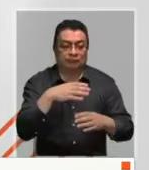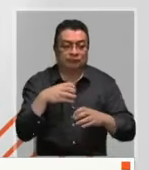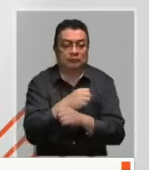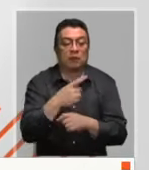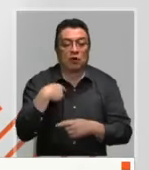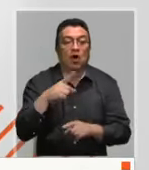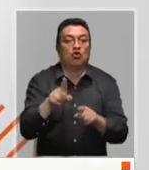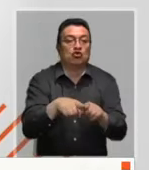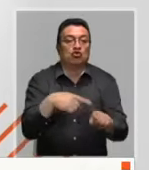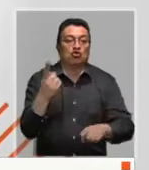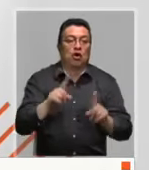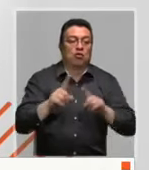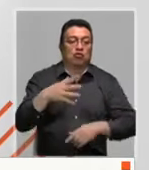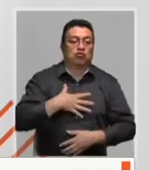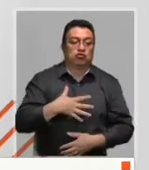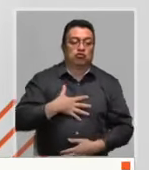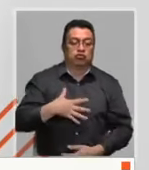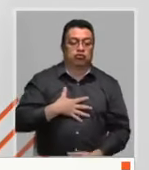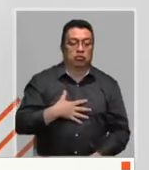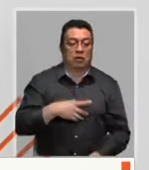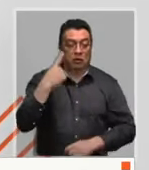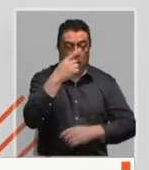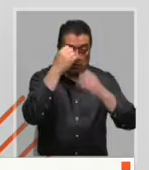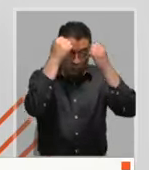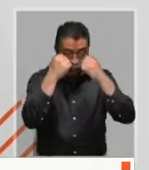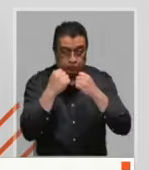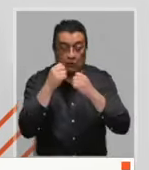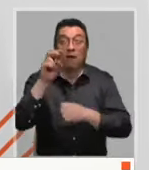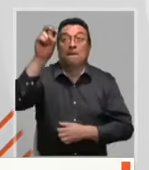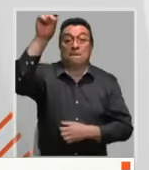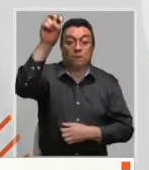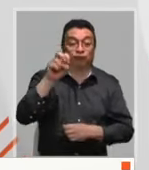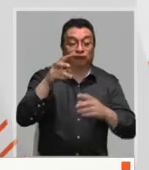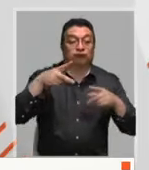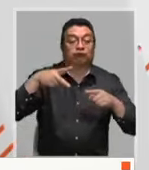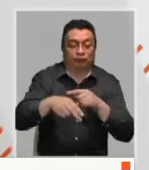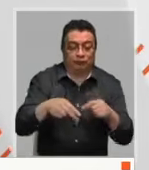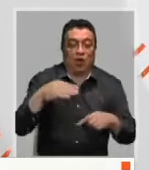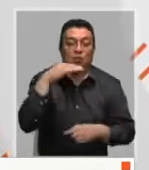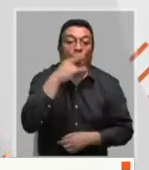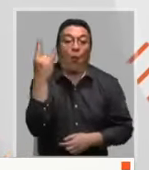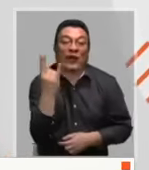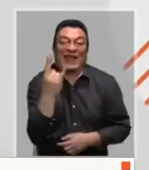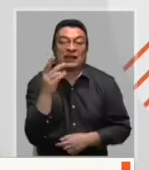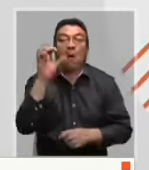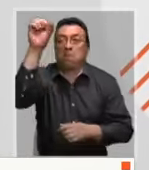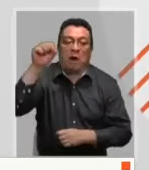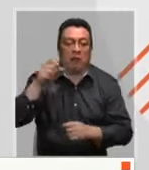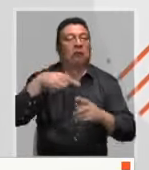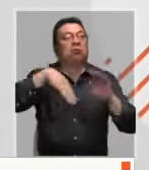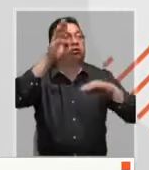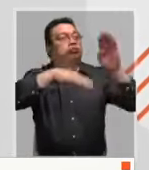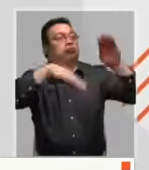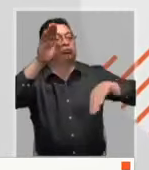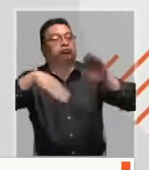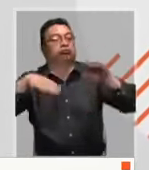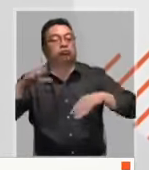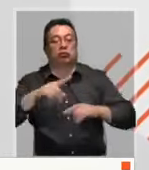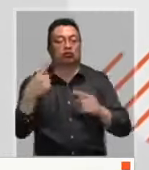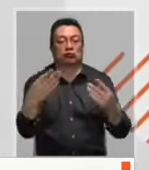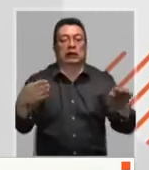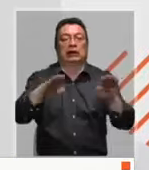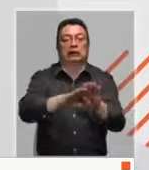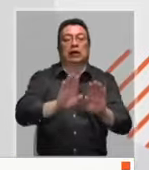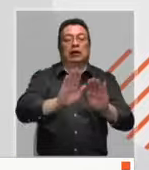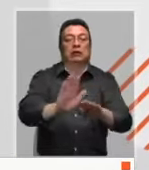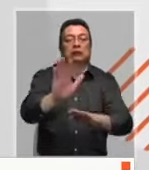para algunos. Porque los encapuchados activaron los frenos de emergencia para detener el tren y así pintar, dejando a los pasajeros encerrados al interior